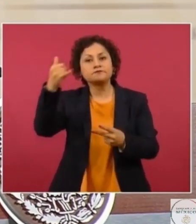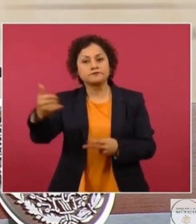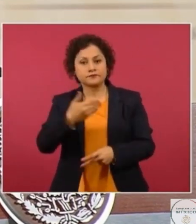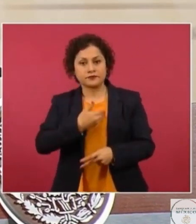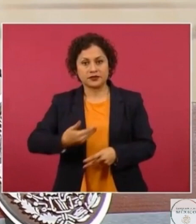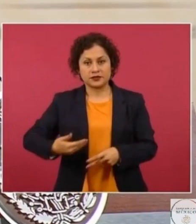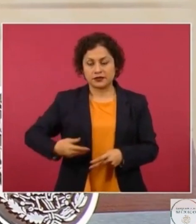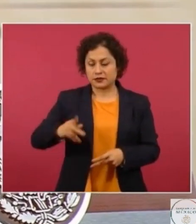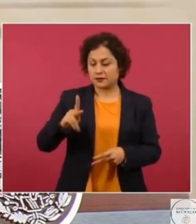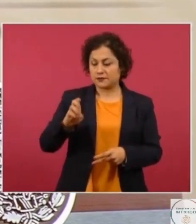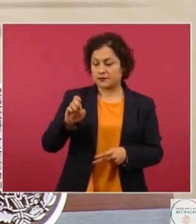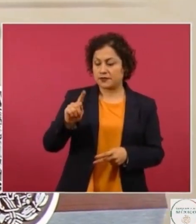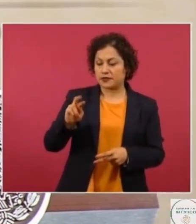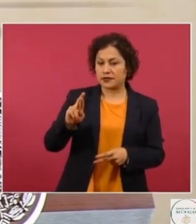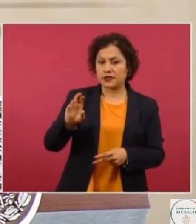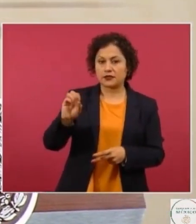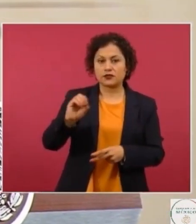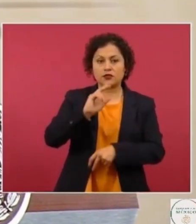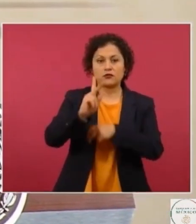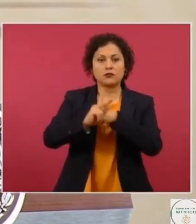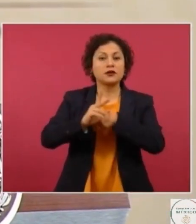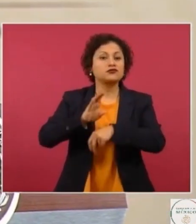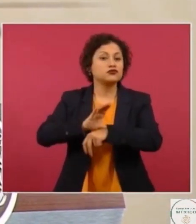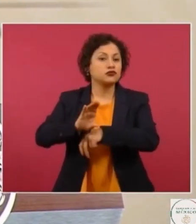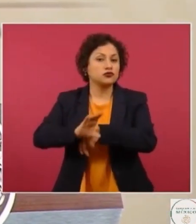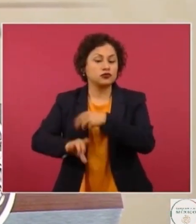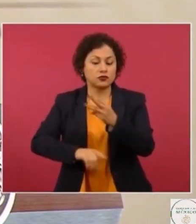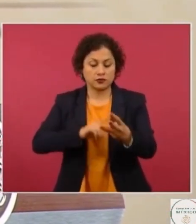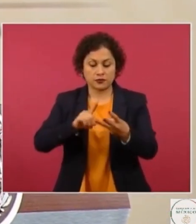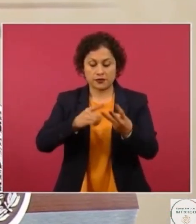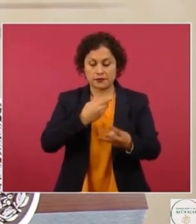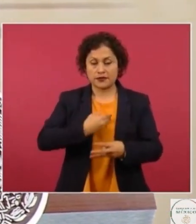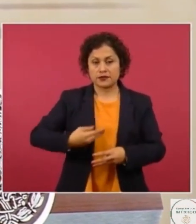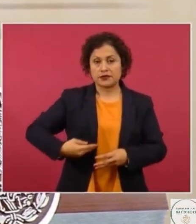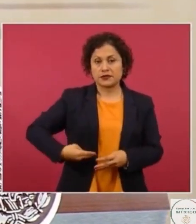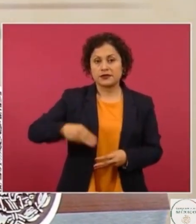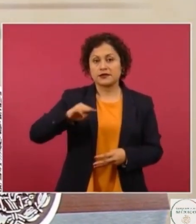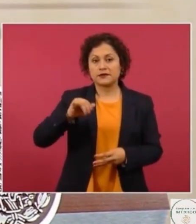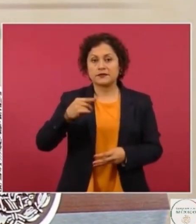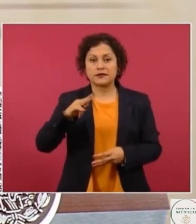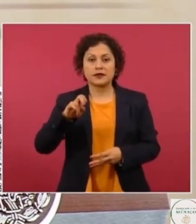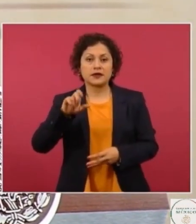de Colombia, con el presidente Miguel Díaz-Canel de Cuba.